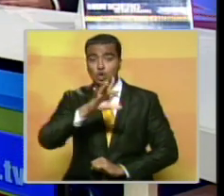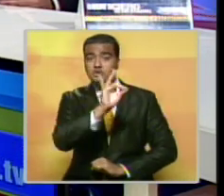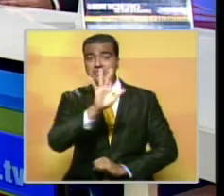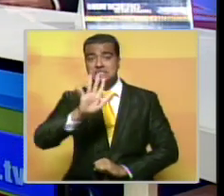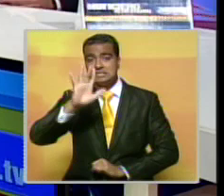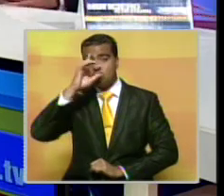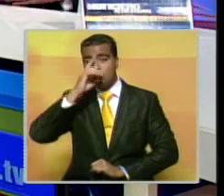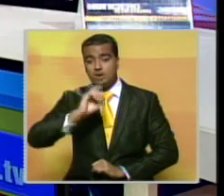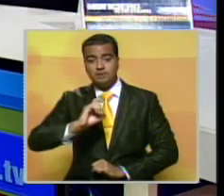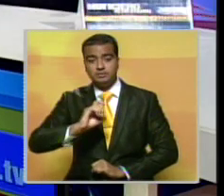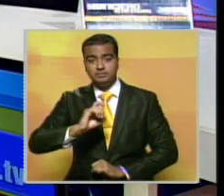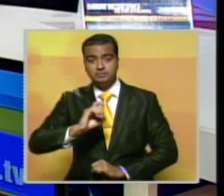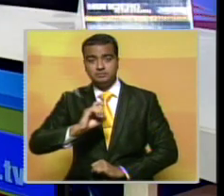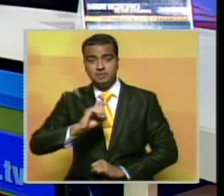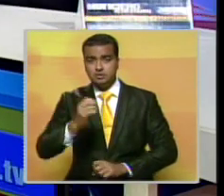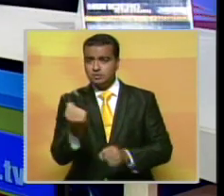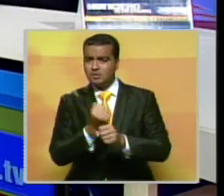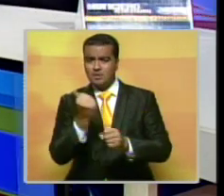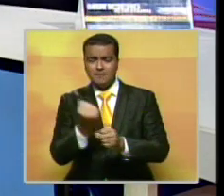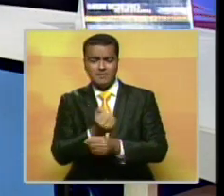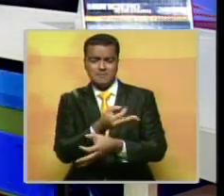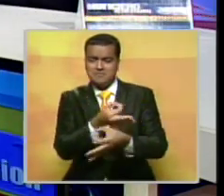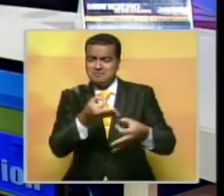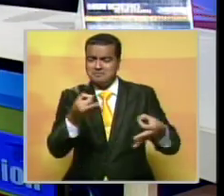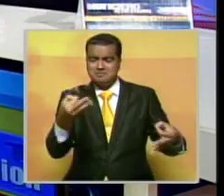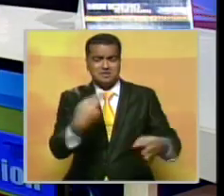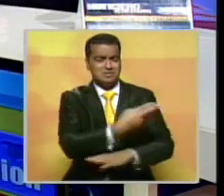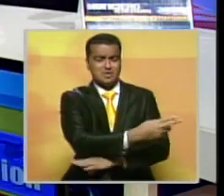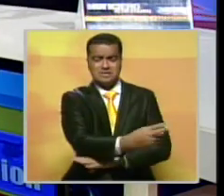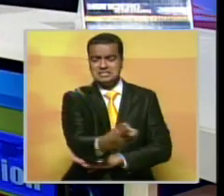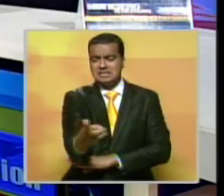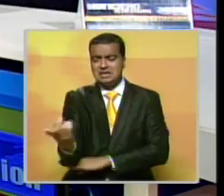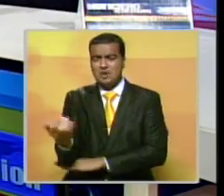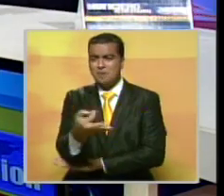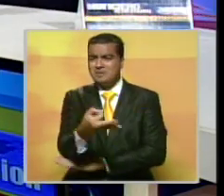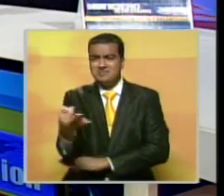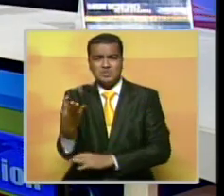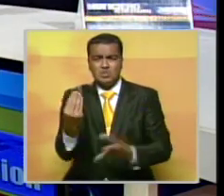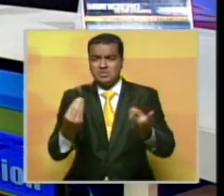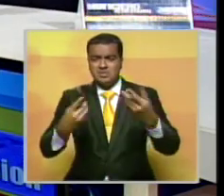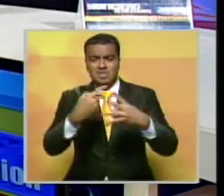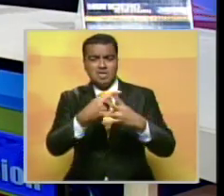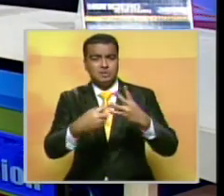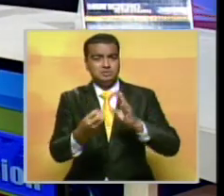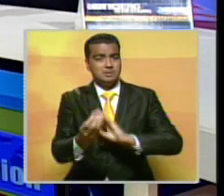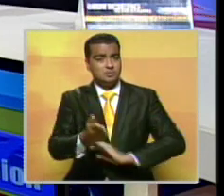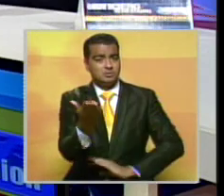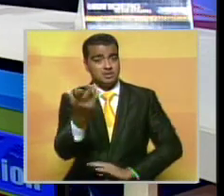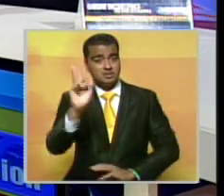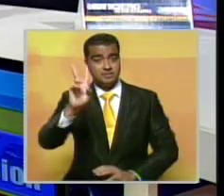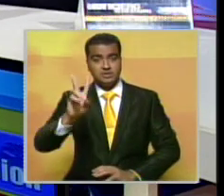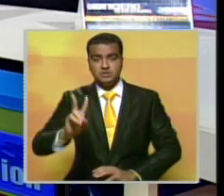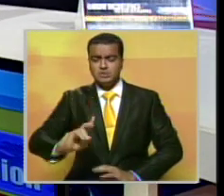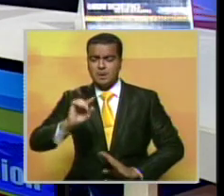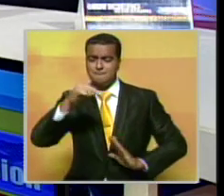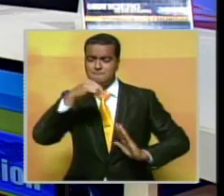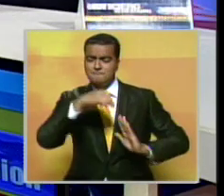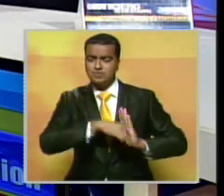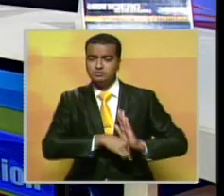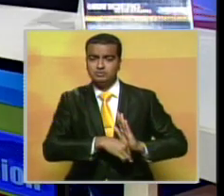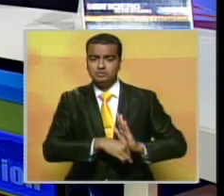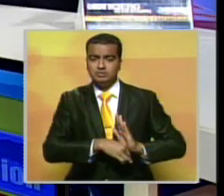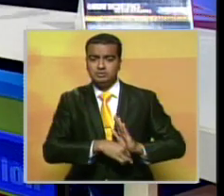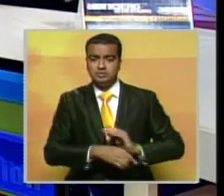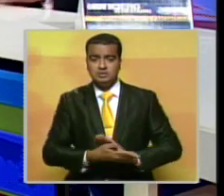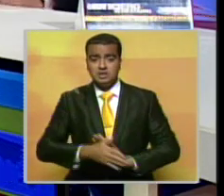años. Su obra inmortaliza la sabana venezolana, el llanero, tantas figuras de esa Venezuela profunda,